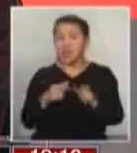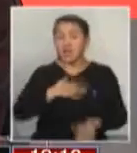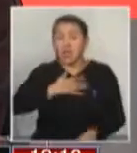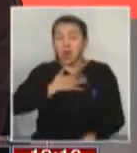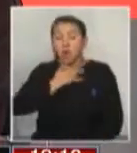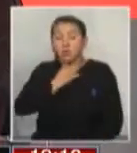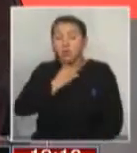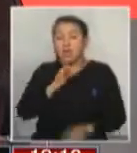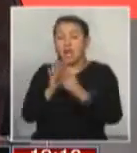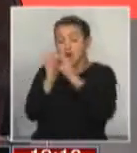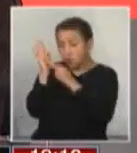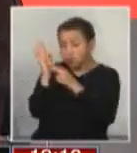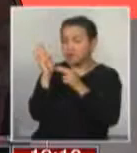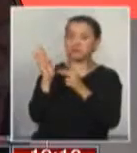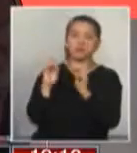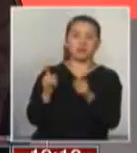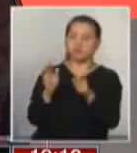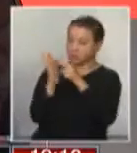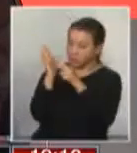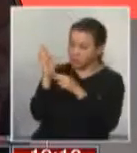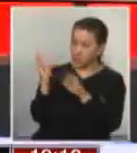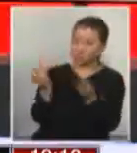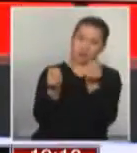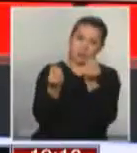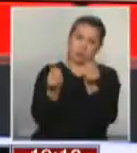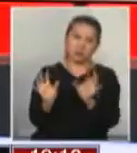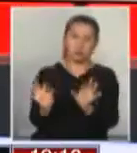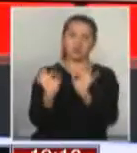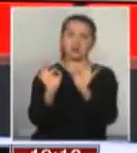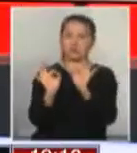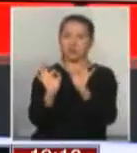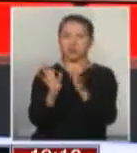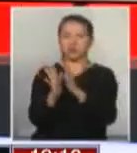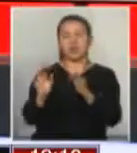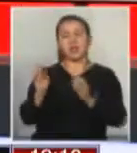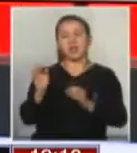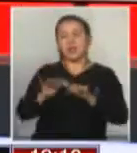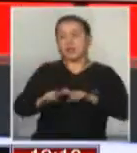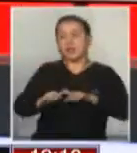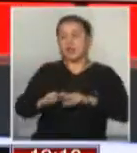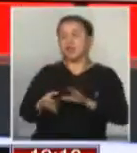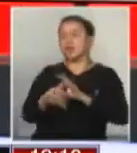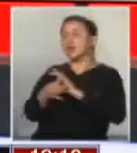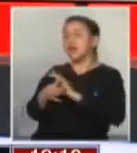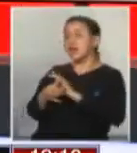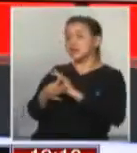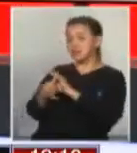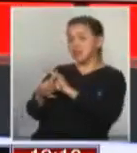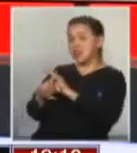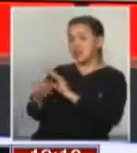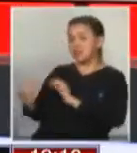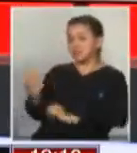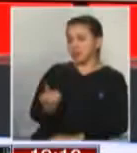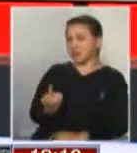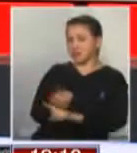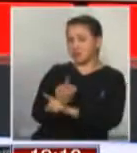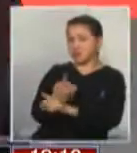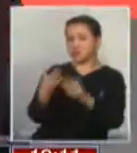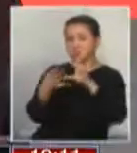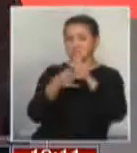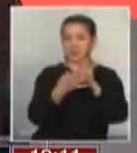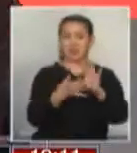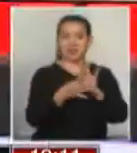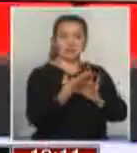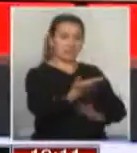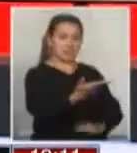gusta leer novelas tiene que ver al modelo sin duda alguna es un gran escritor perfecto de crema desde hace muchísimo la posibilidad de conversar muchas gracias